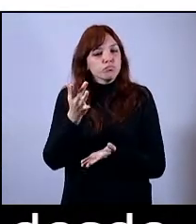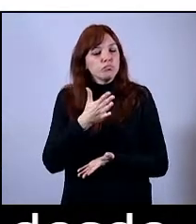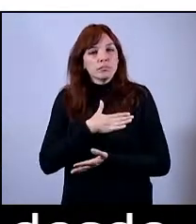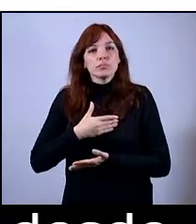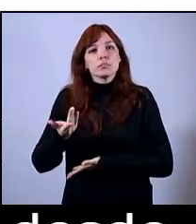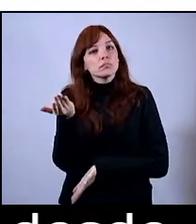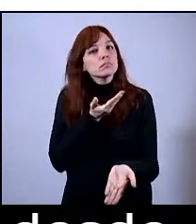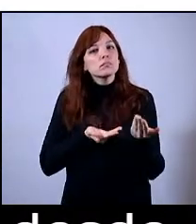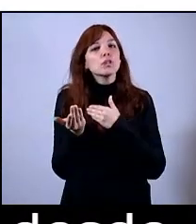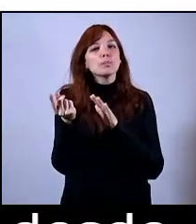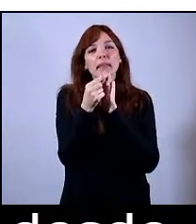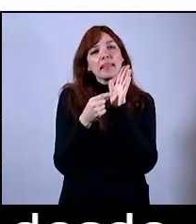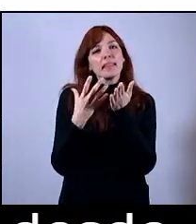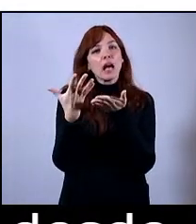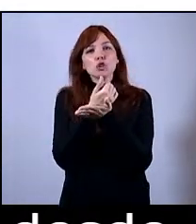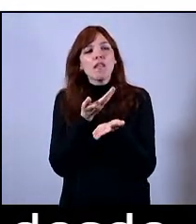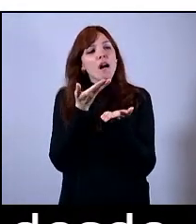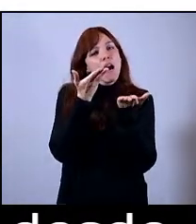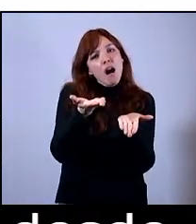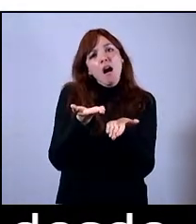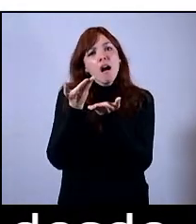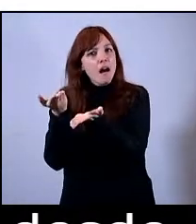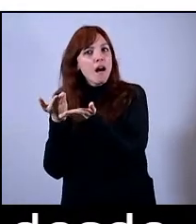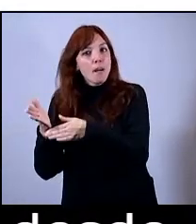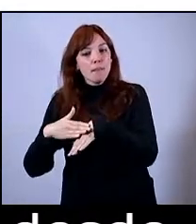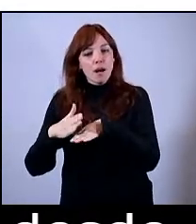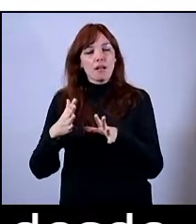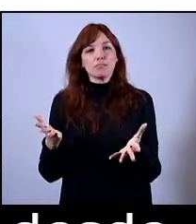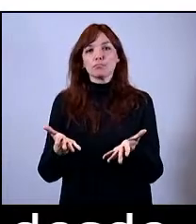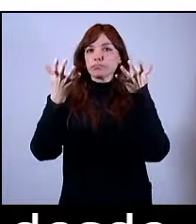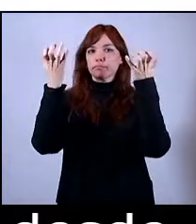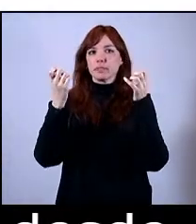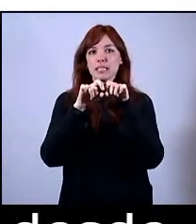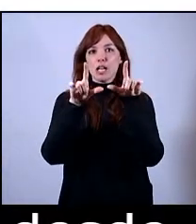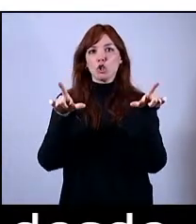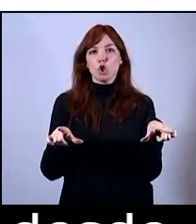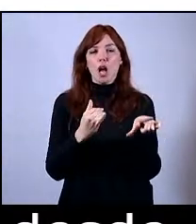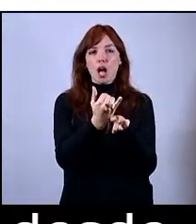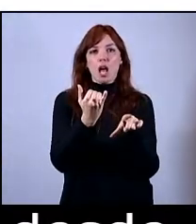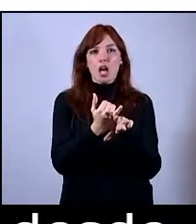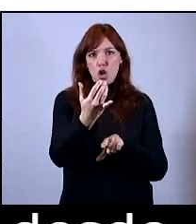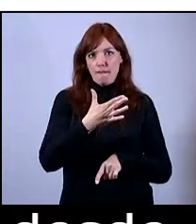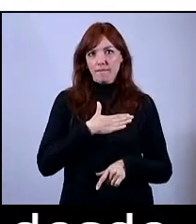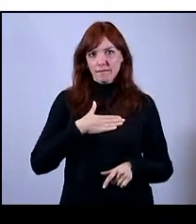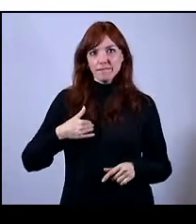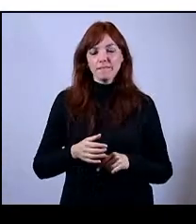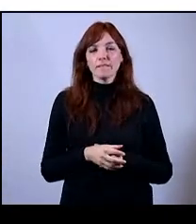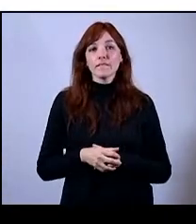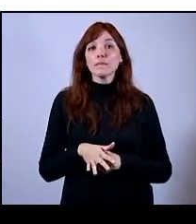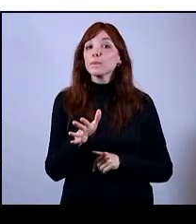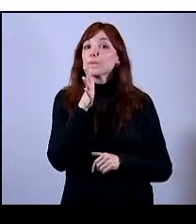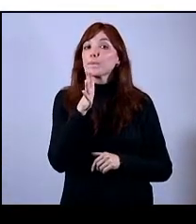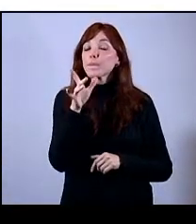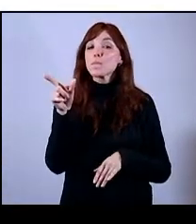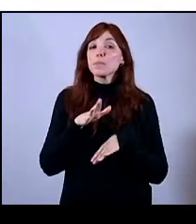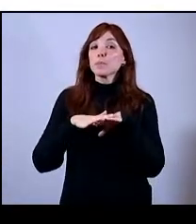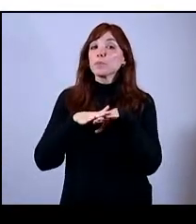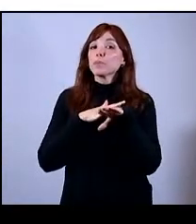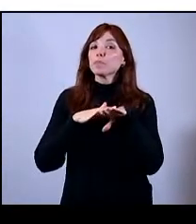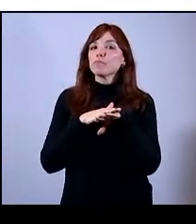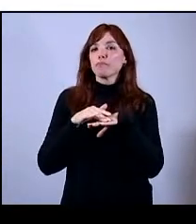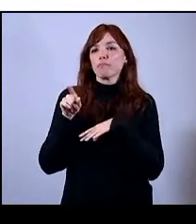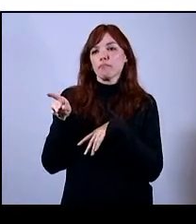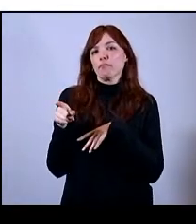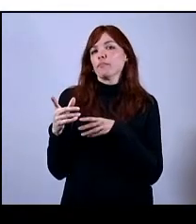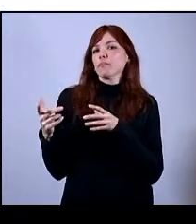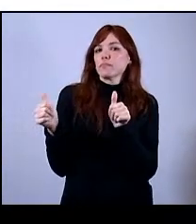en todas las medidas que sean buenas para nuestro sector agrario y en eso el Ministerio nos